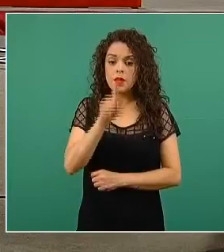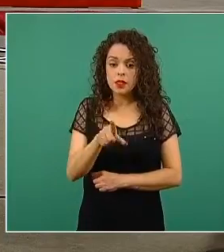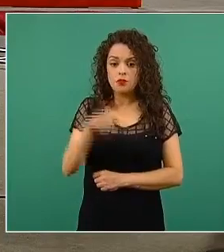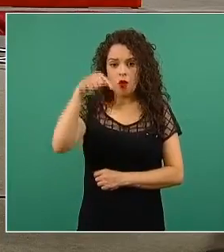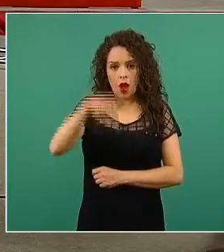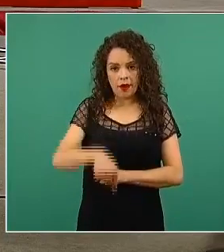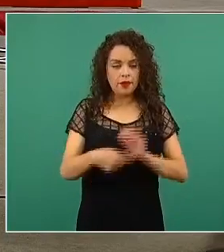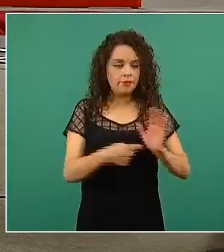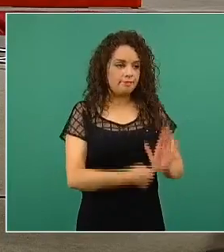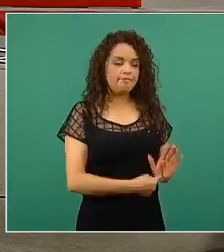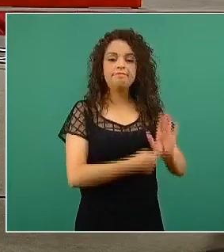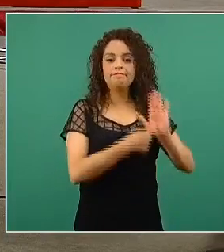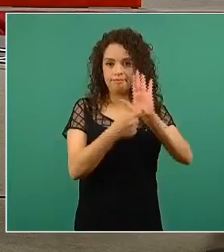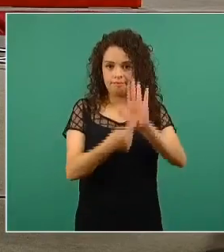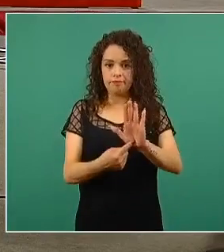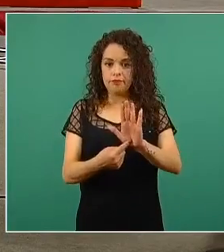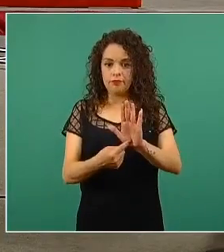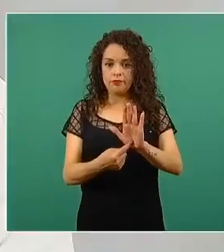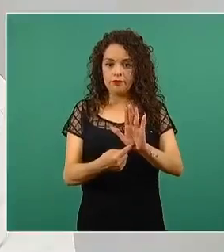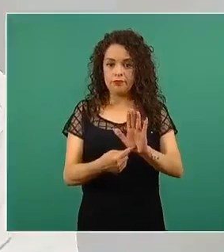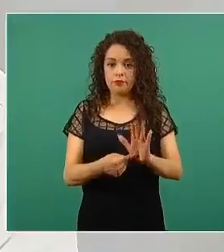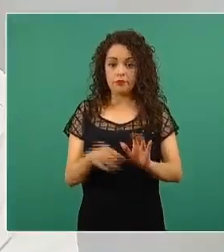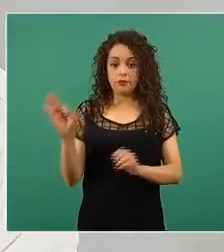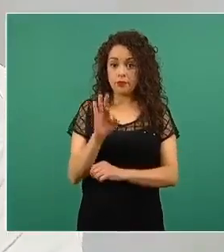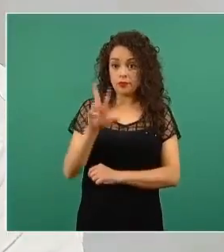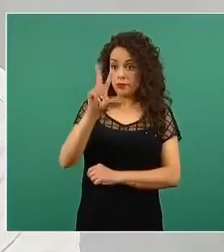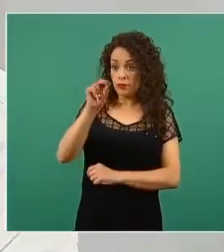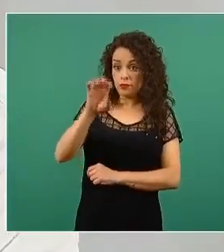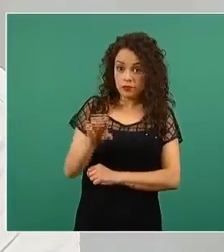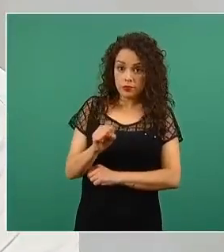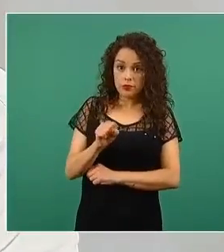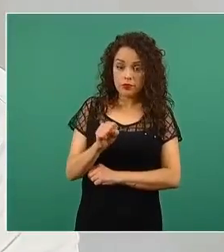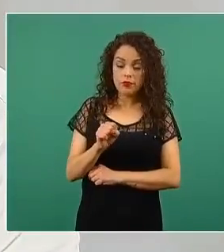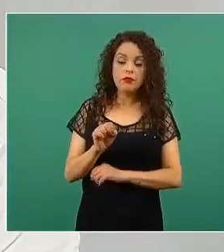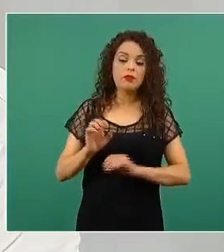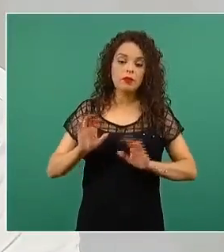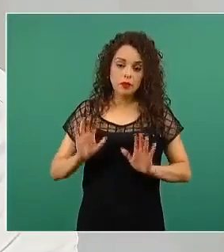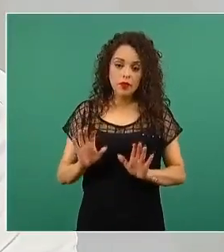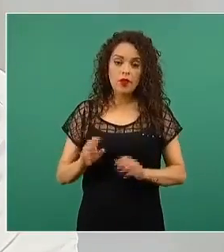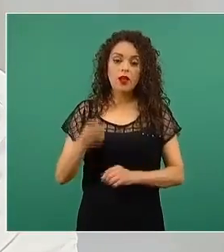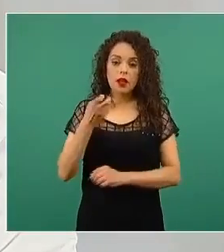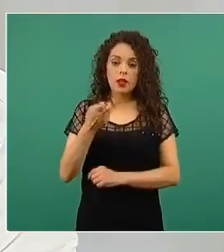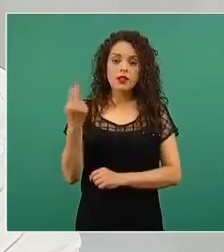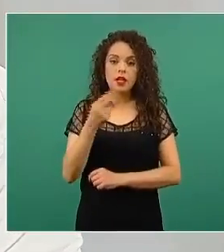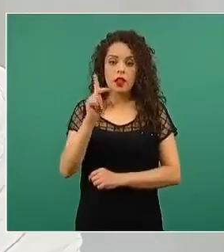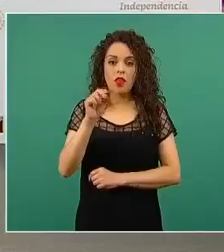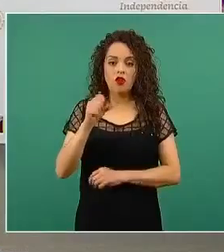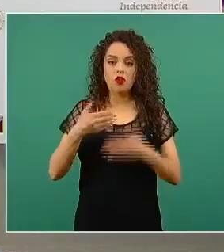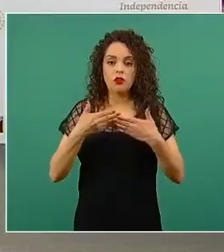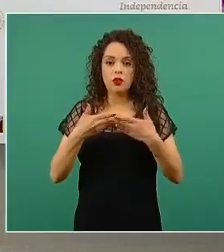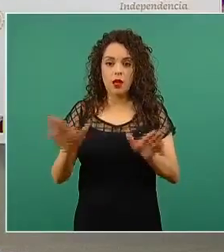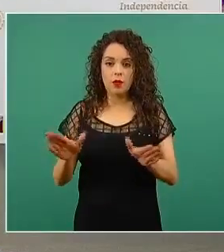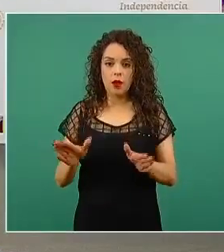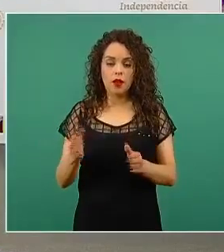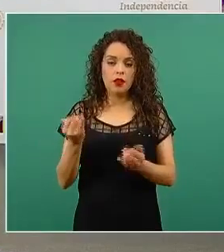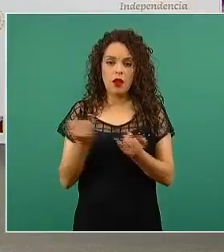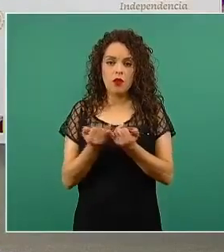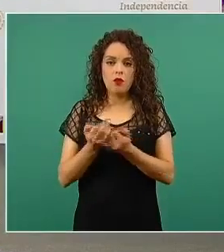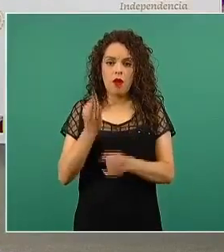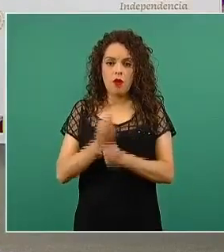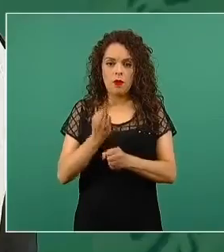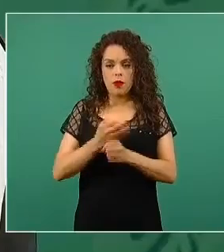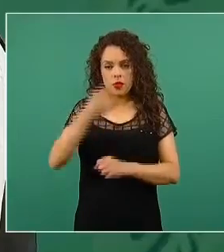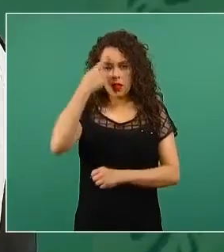presentaremos aquí, y si no lo son, pues para eso servirá tener los datos abiertos, así como los tenemos para